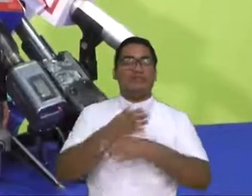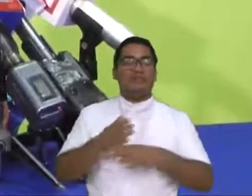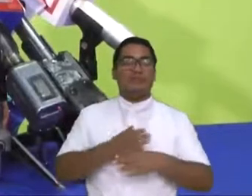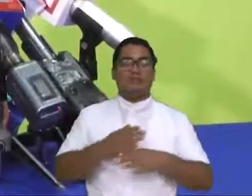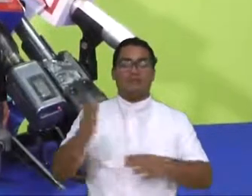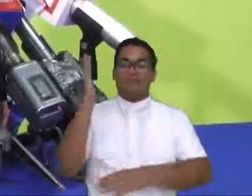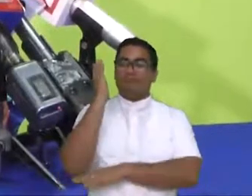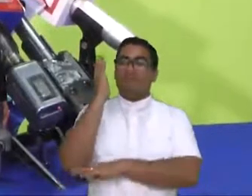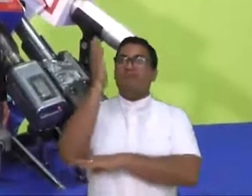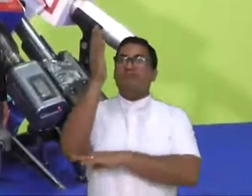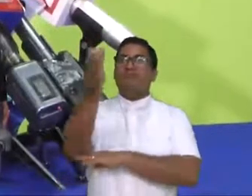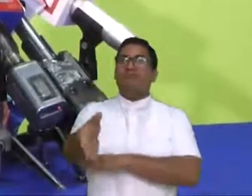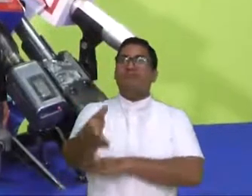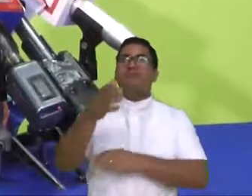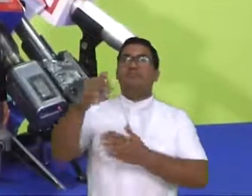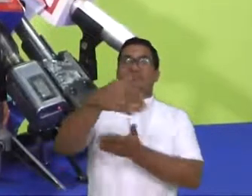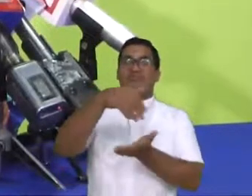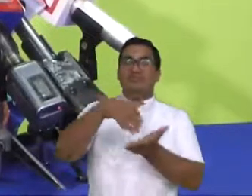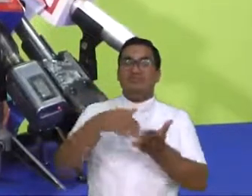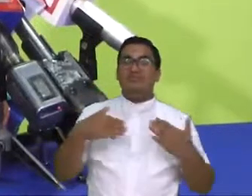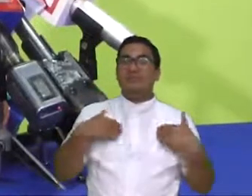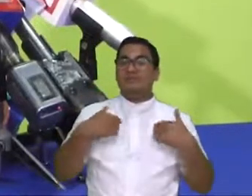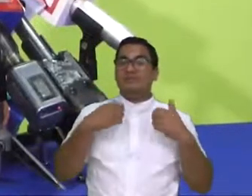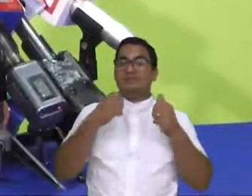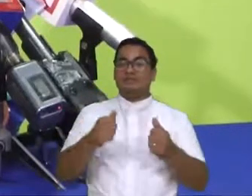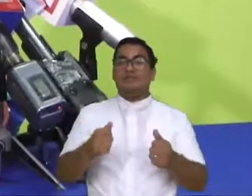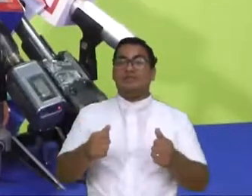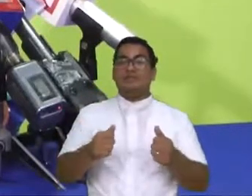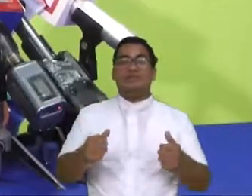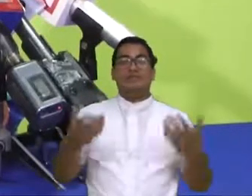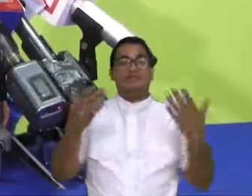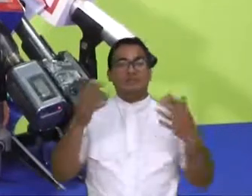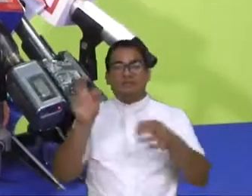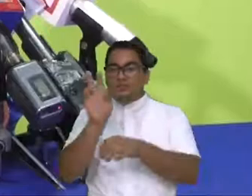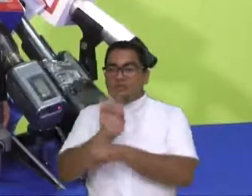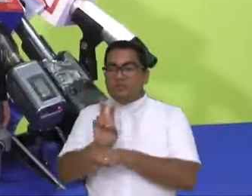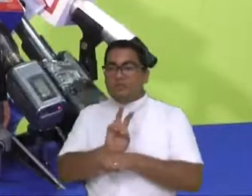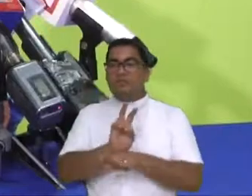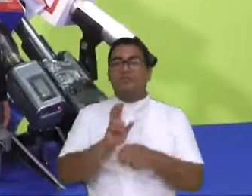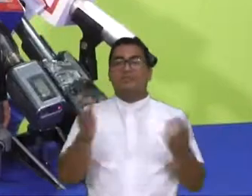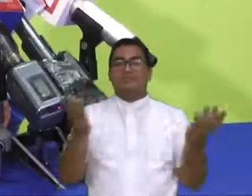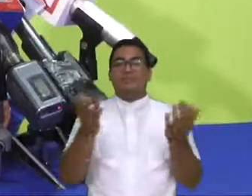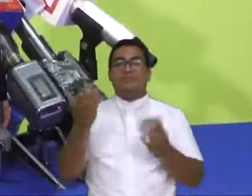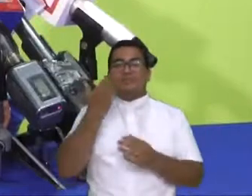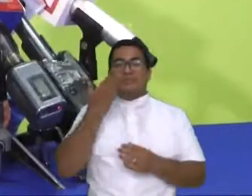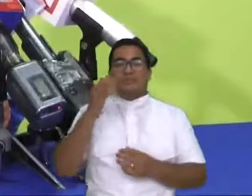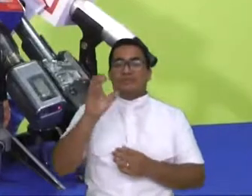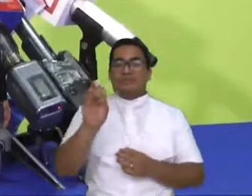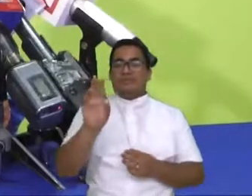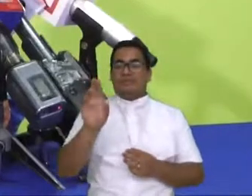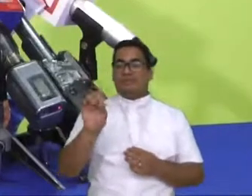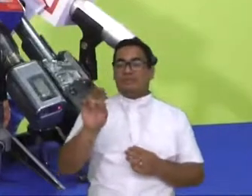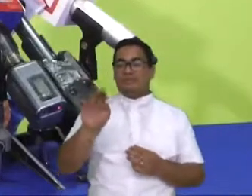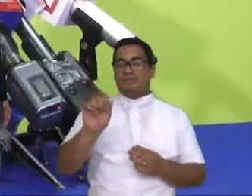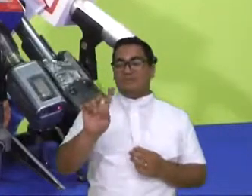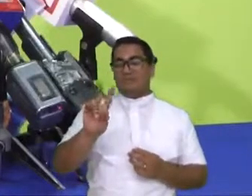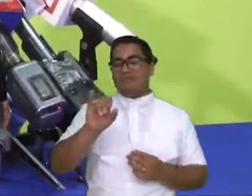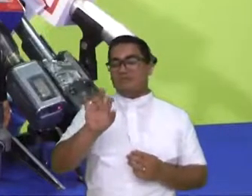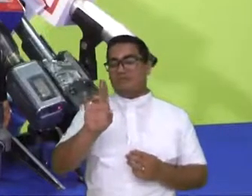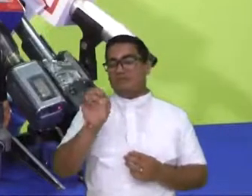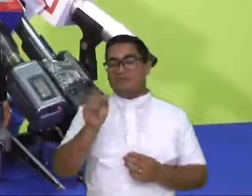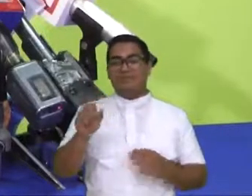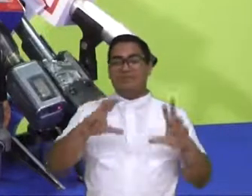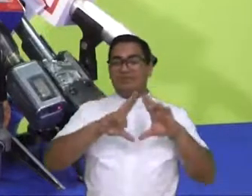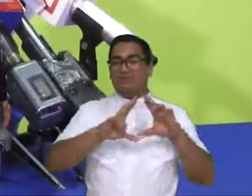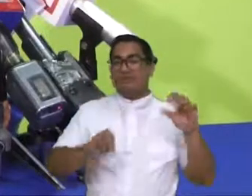puntos de entrada y en las unidades de salud donde se tiene establecido una vigilancia sobre esta situación, Nicaragua no reporta casos de